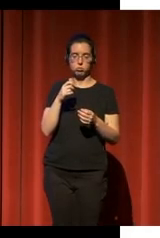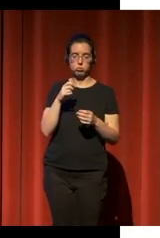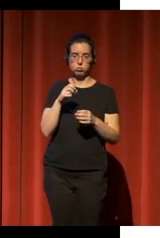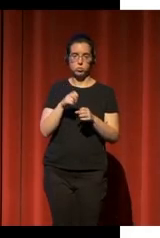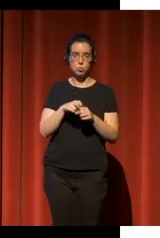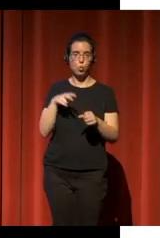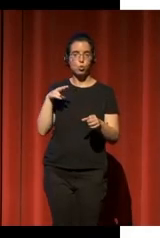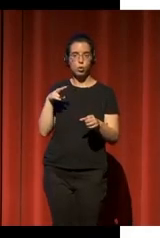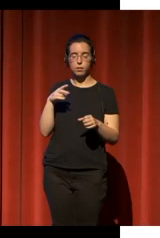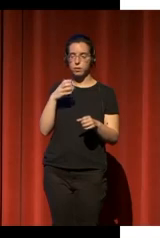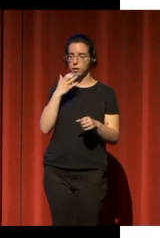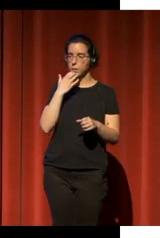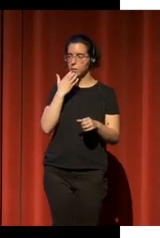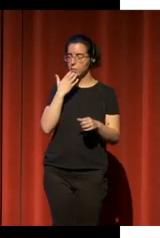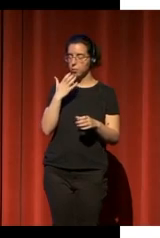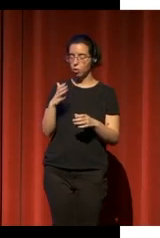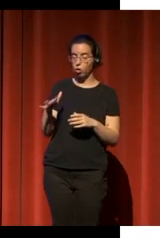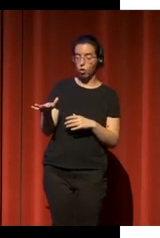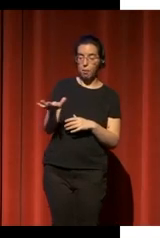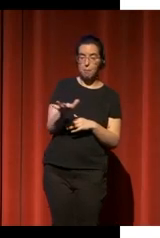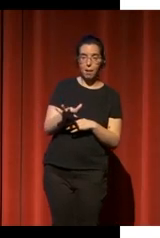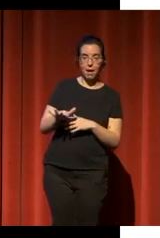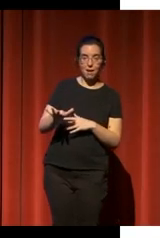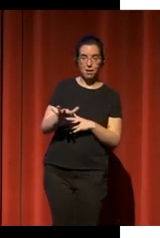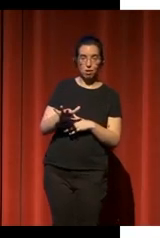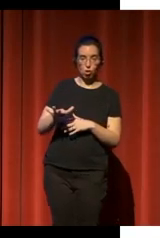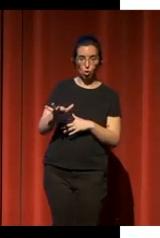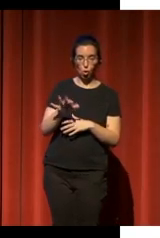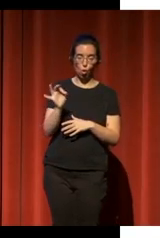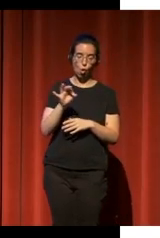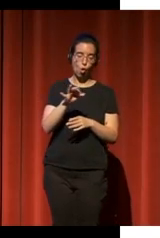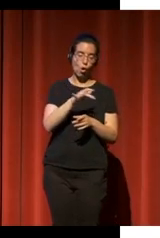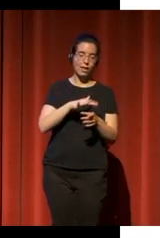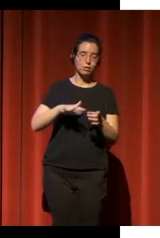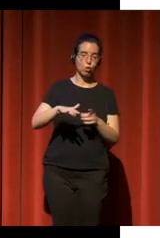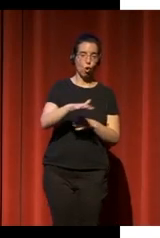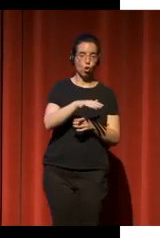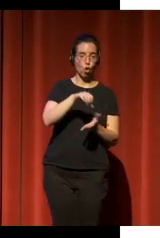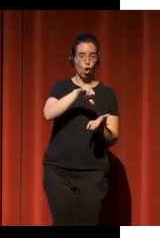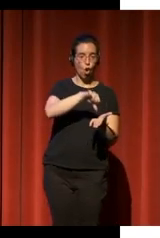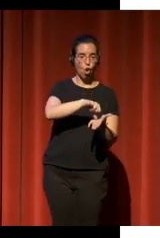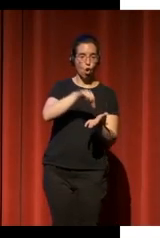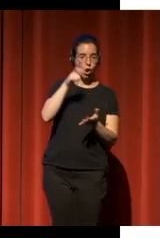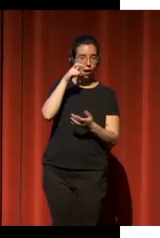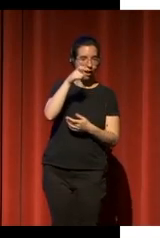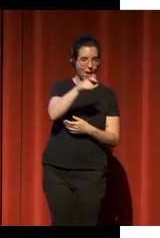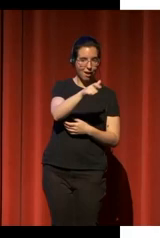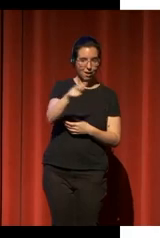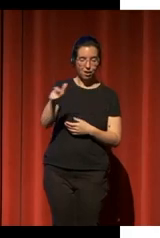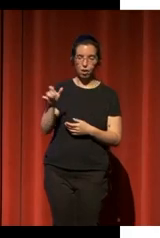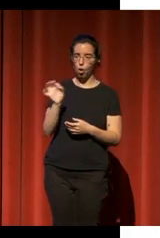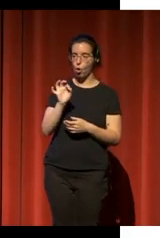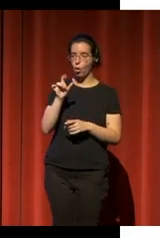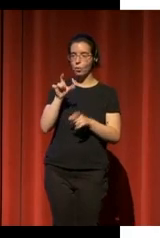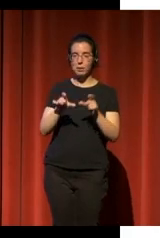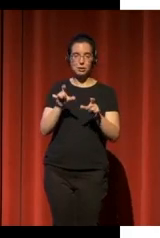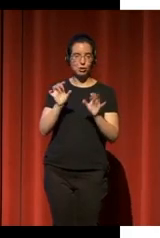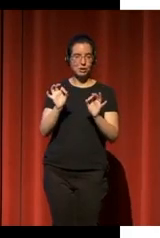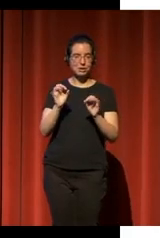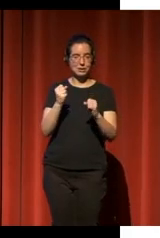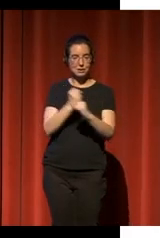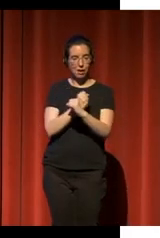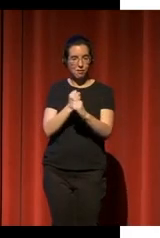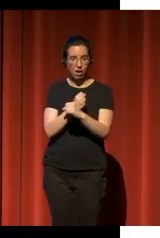entramos en barrios Ah o en entornos locales de clase trabajadora de renta baja o de renta media